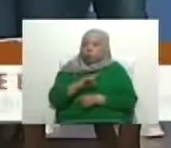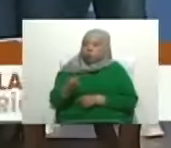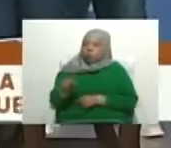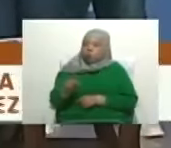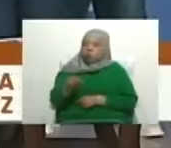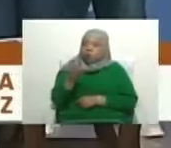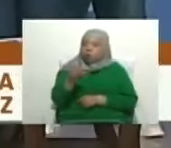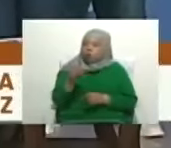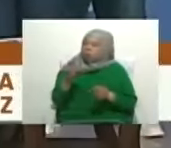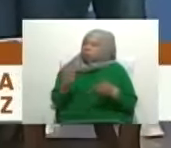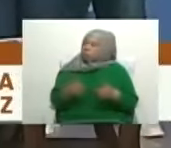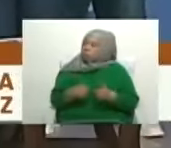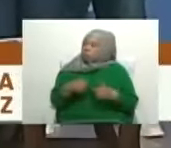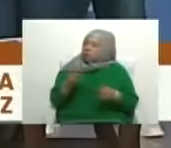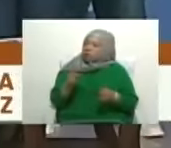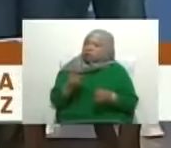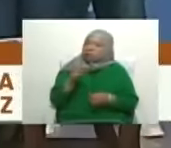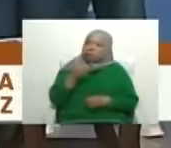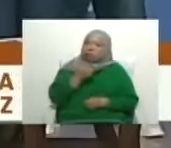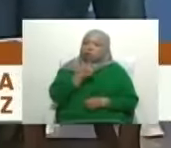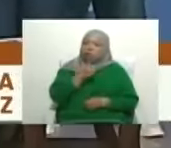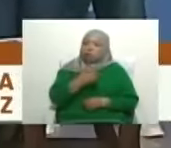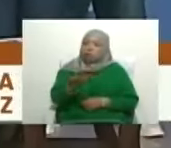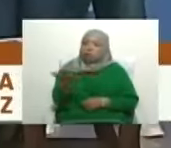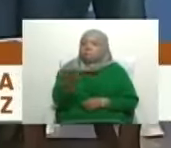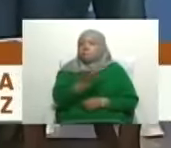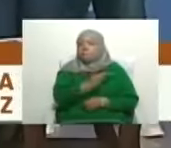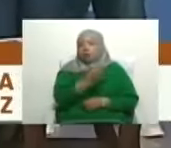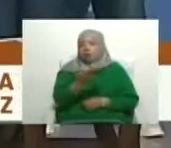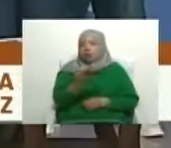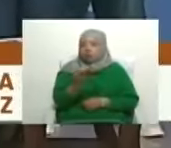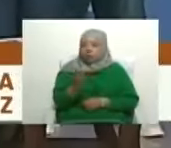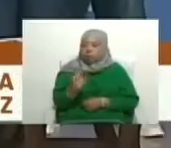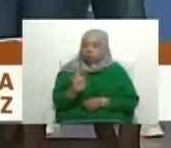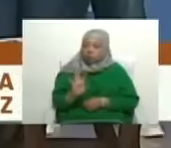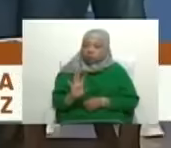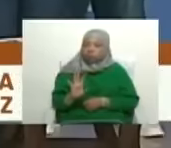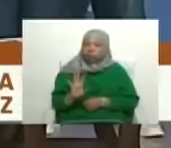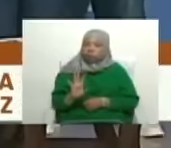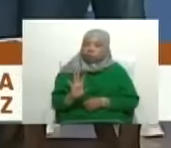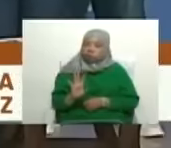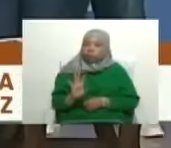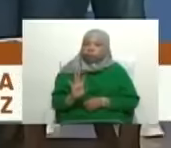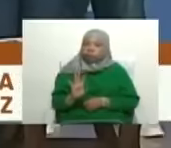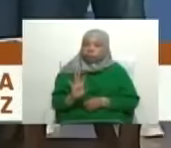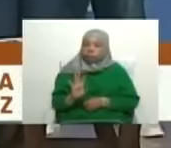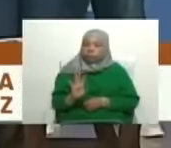las víctimas también. No, los puros. Un gobierno de unidad nacional.